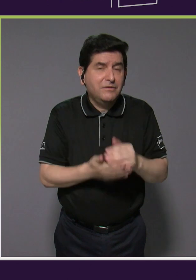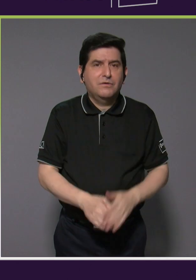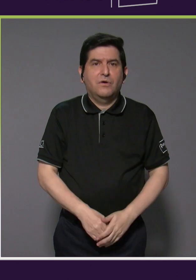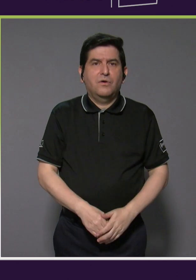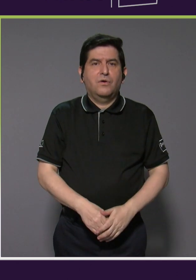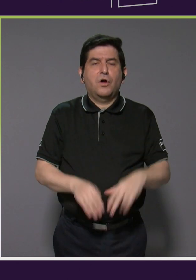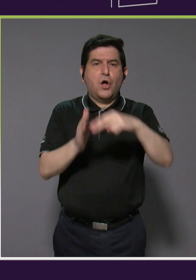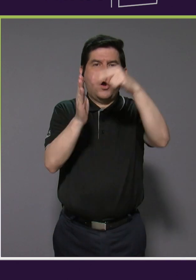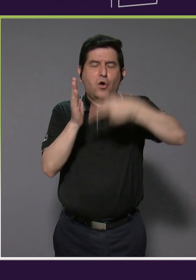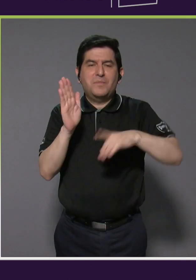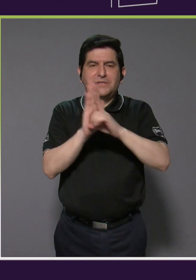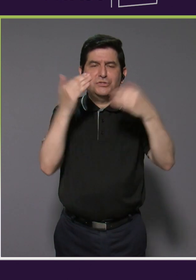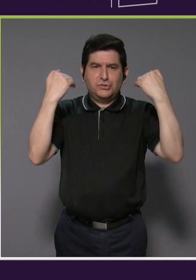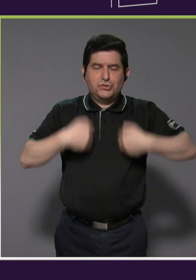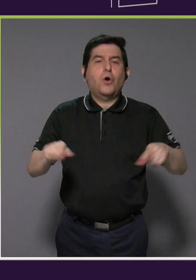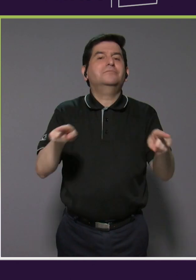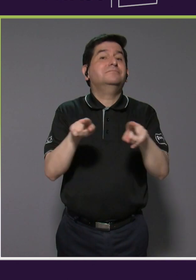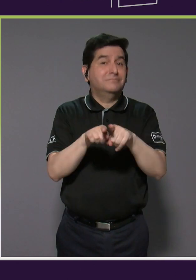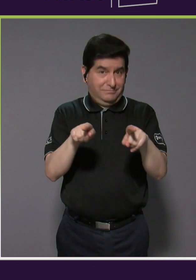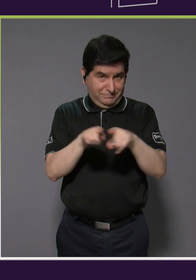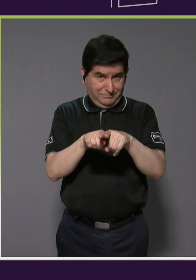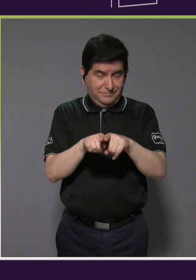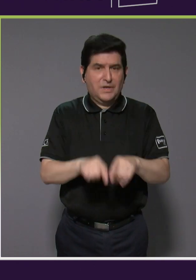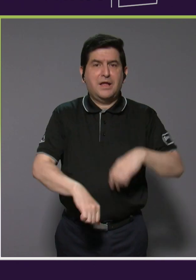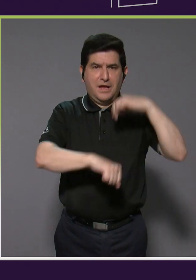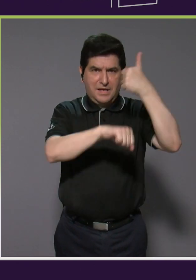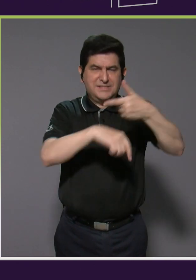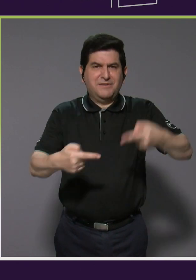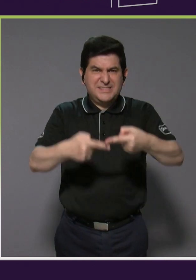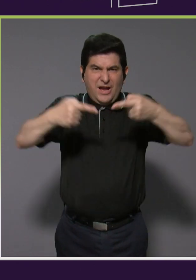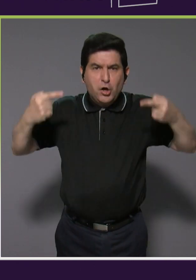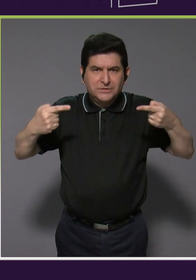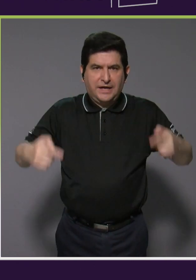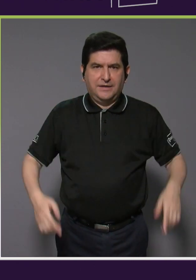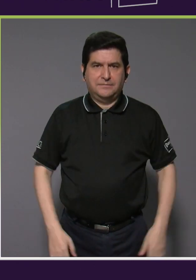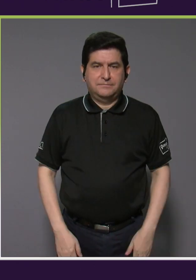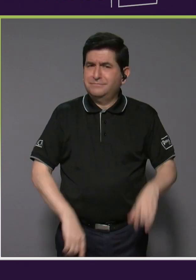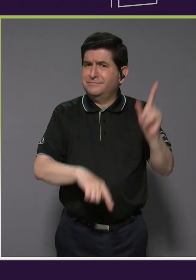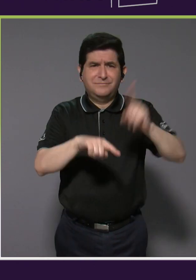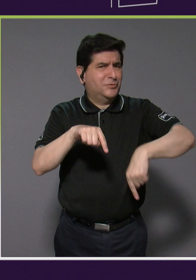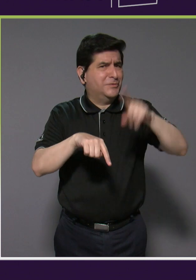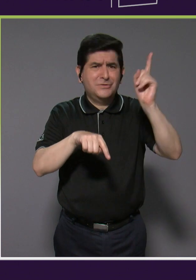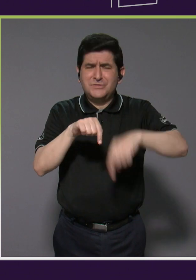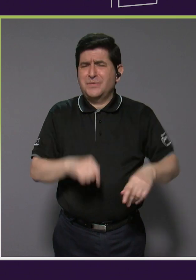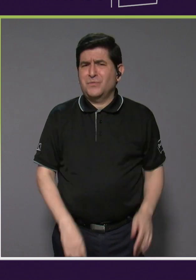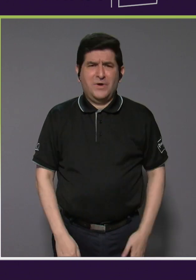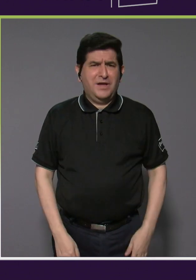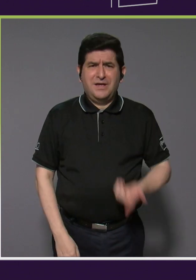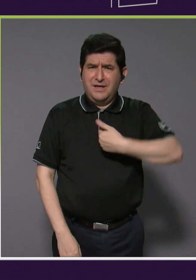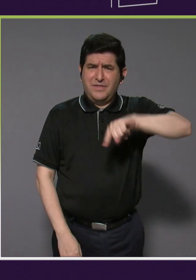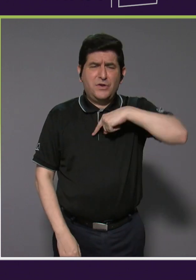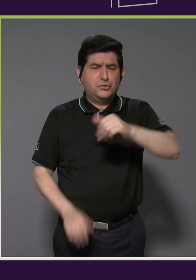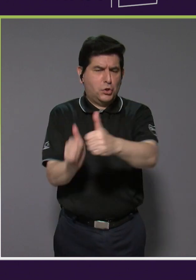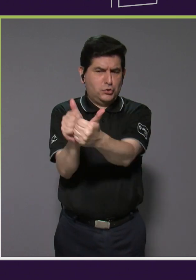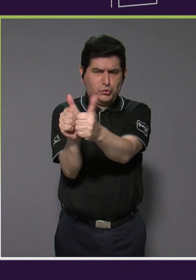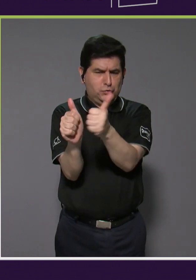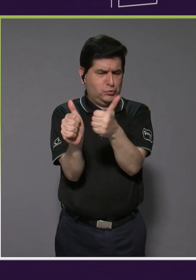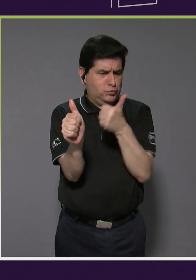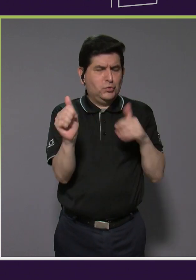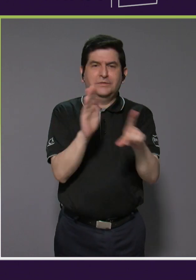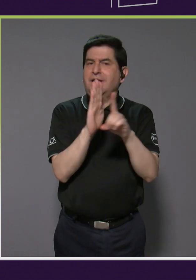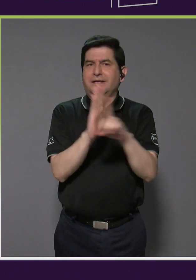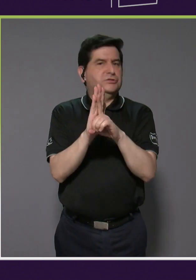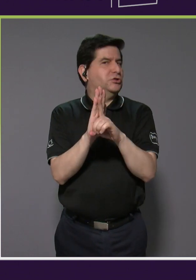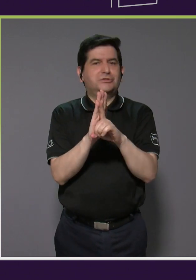la Convención de Derechos Humanos también dicta estar en contra. O sea, no puede ser que hagamos un retroceso de